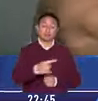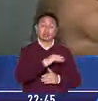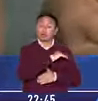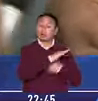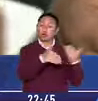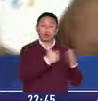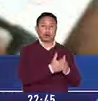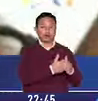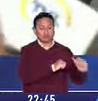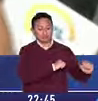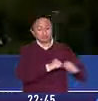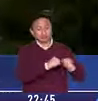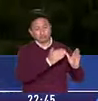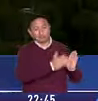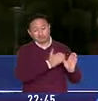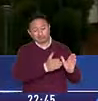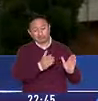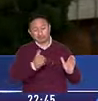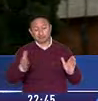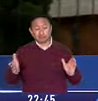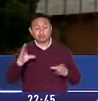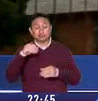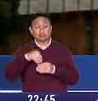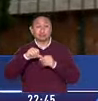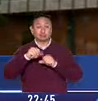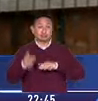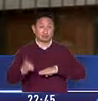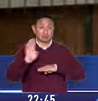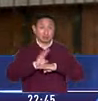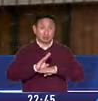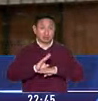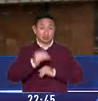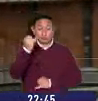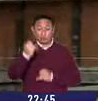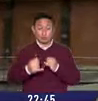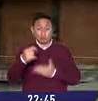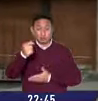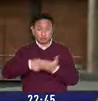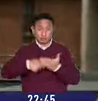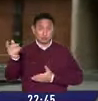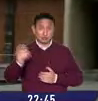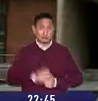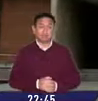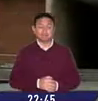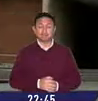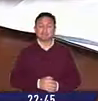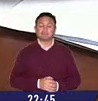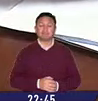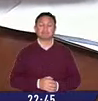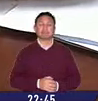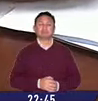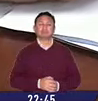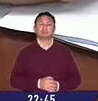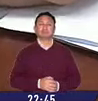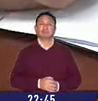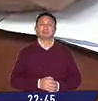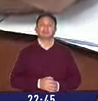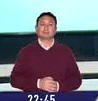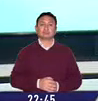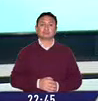los trámites que corresponden en la Asamblea Nacional para su tratamiento, informó Valeria